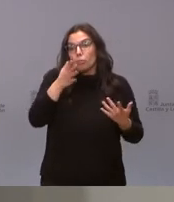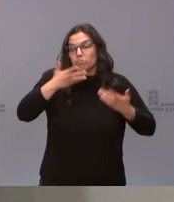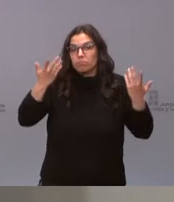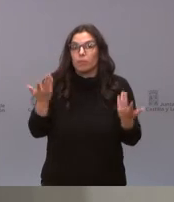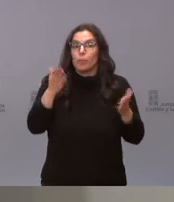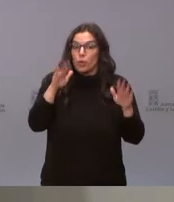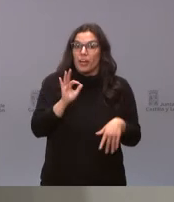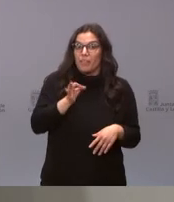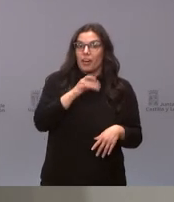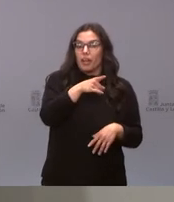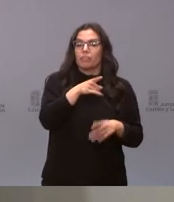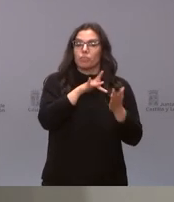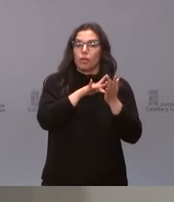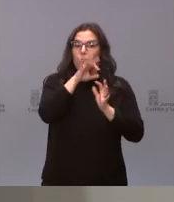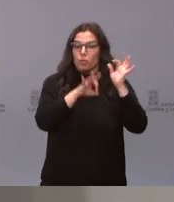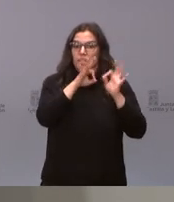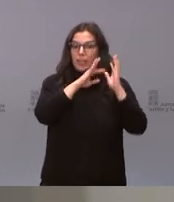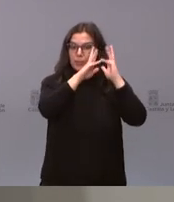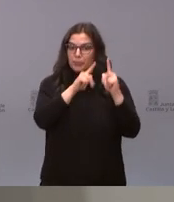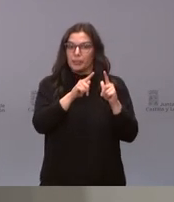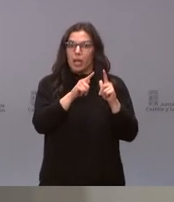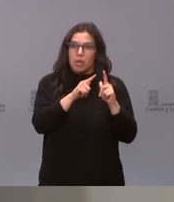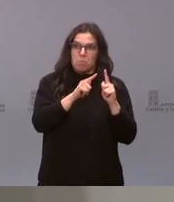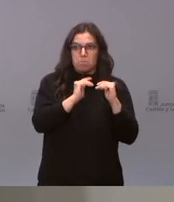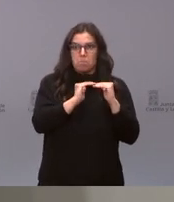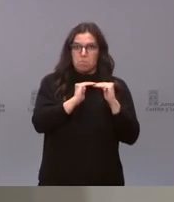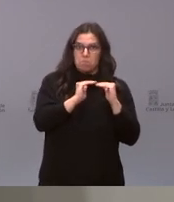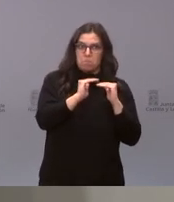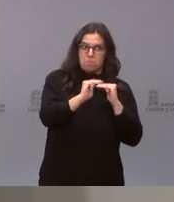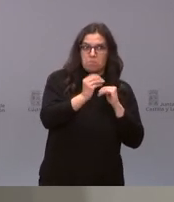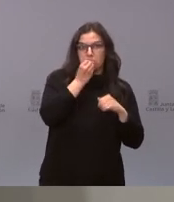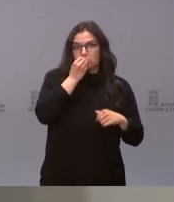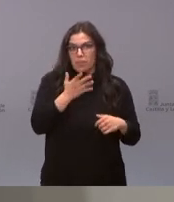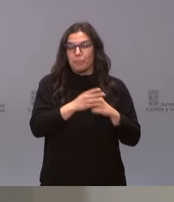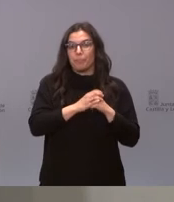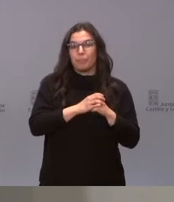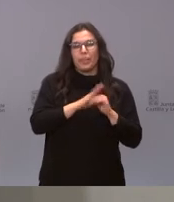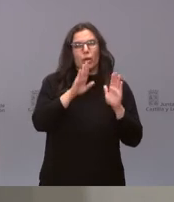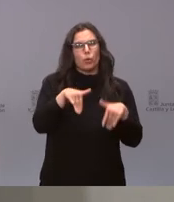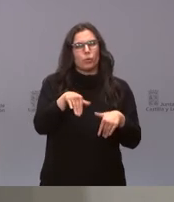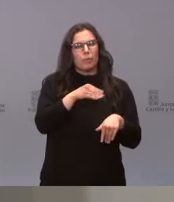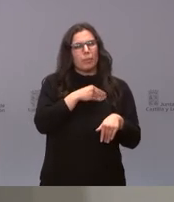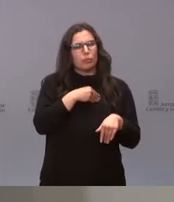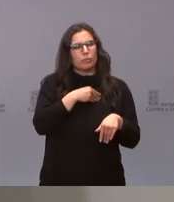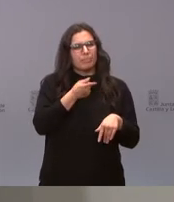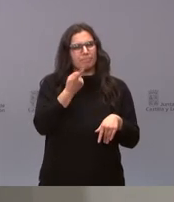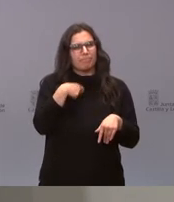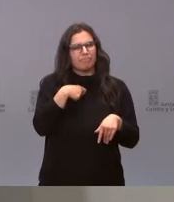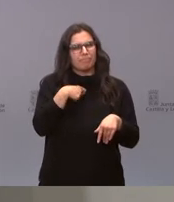que se ha mantenido con incidencias acumuladas correctas y luego la última pregunta era